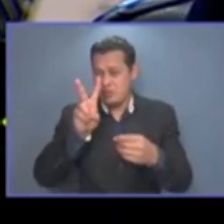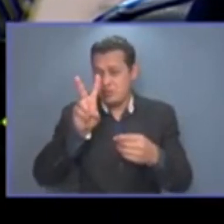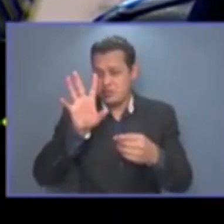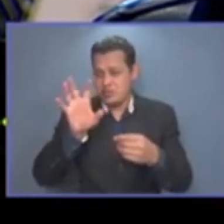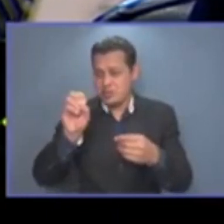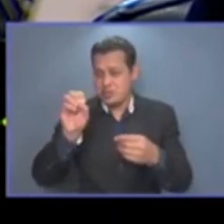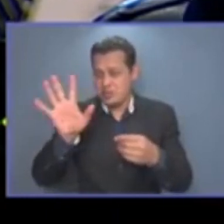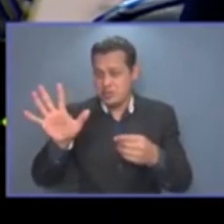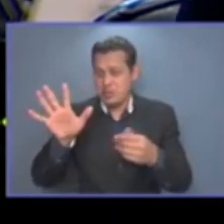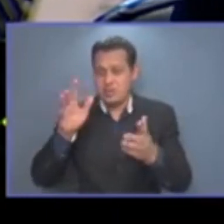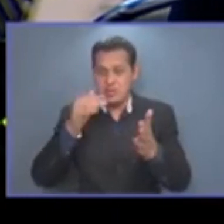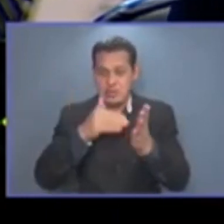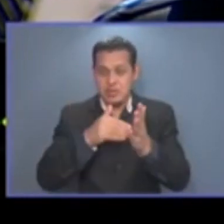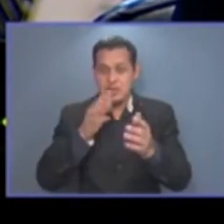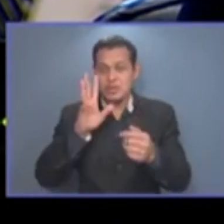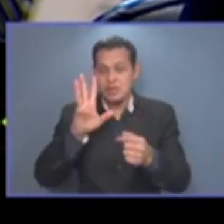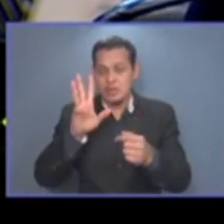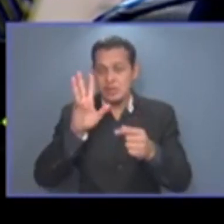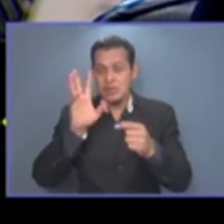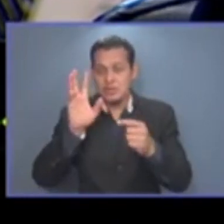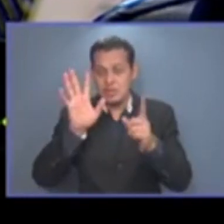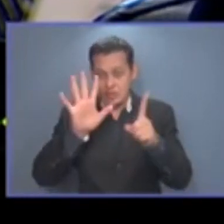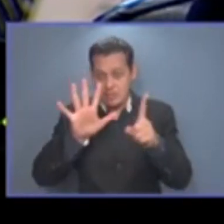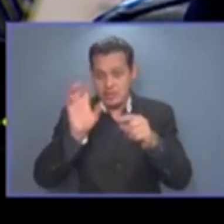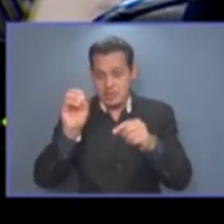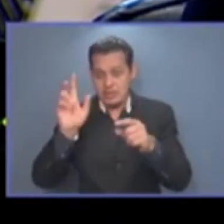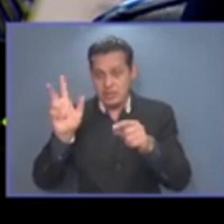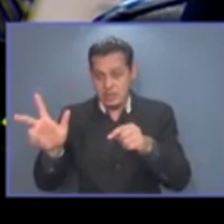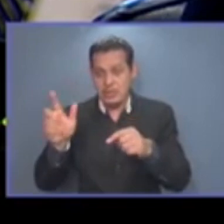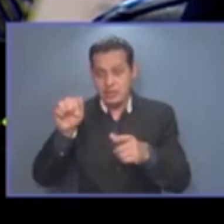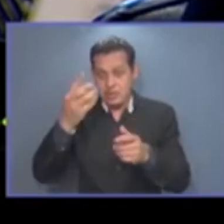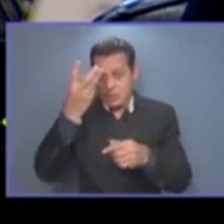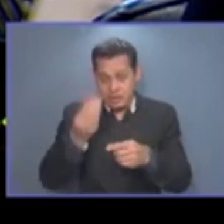205.603 salvadoreños que, si las elecciones fueran este